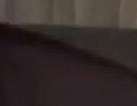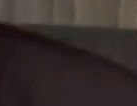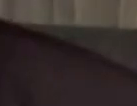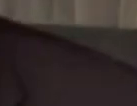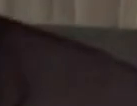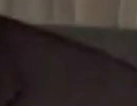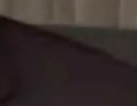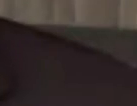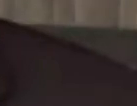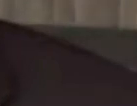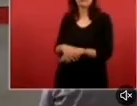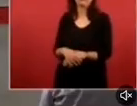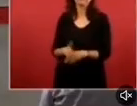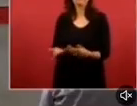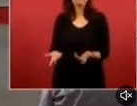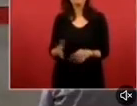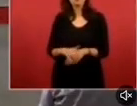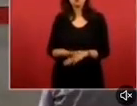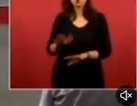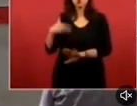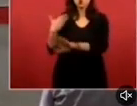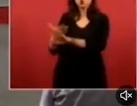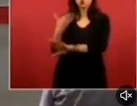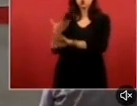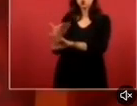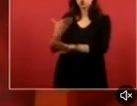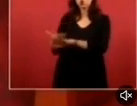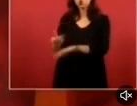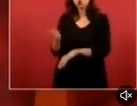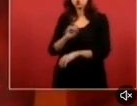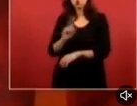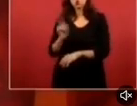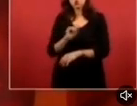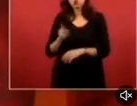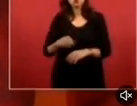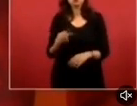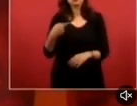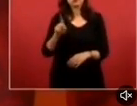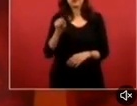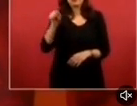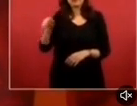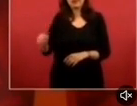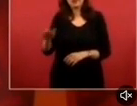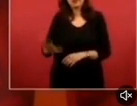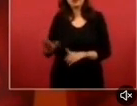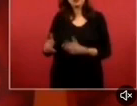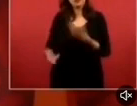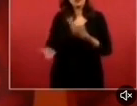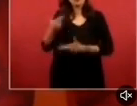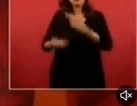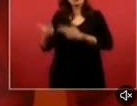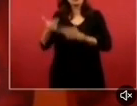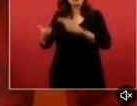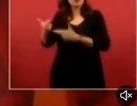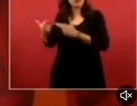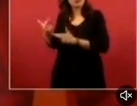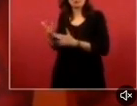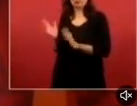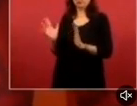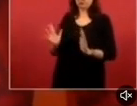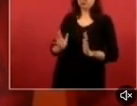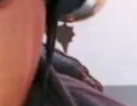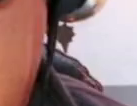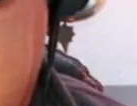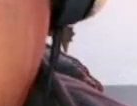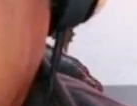opiniones también, querido Jaime Hernández. Pues, a ver, ¿qué quieres que te diga? Mira, yo